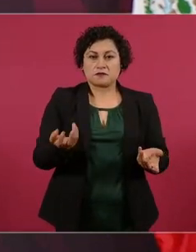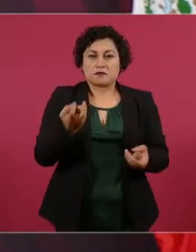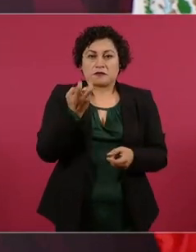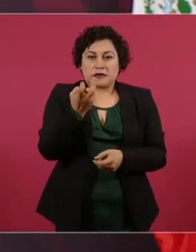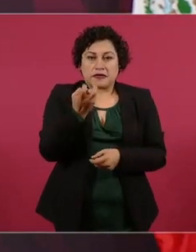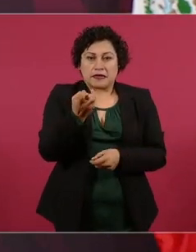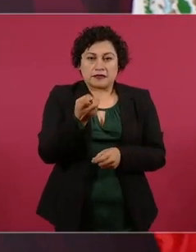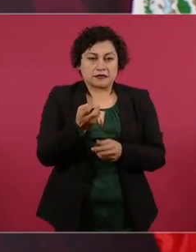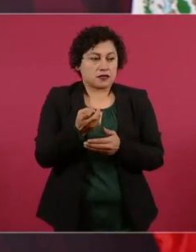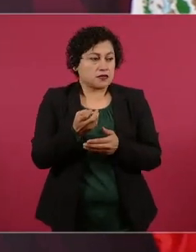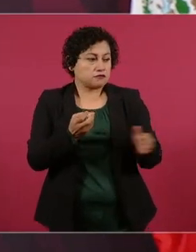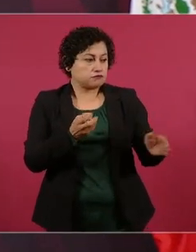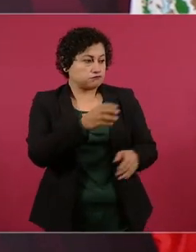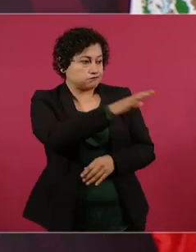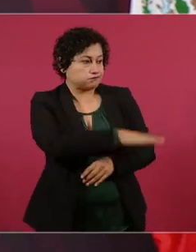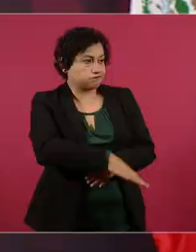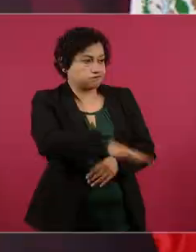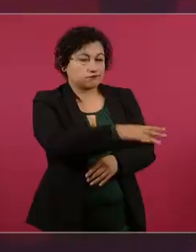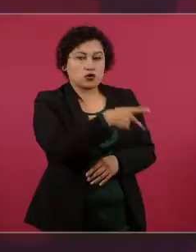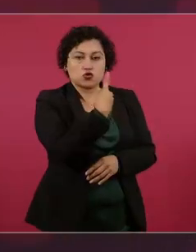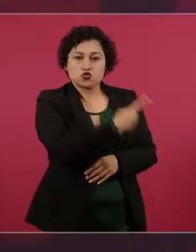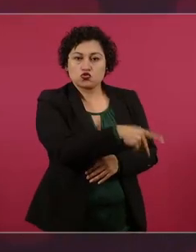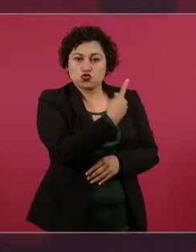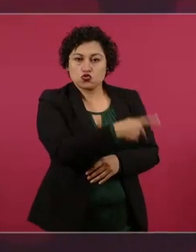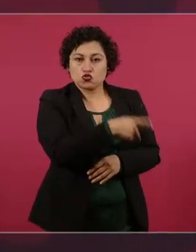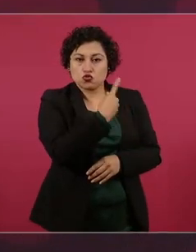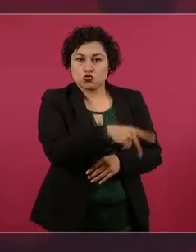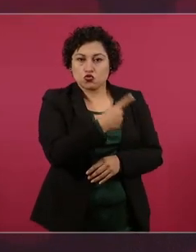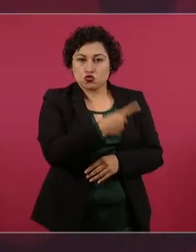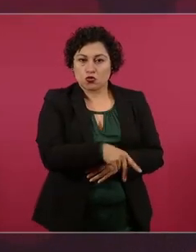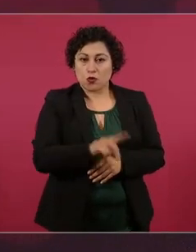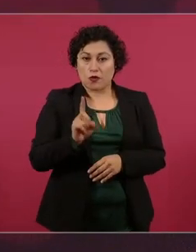de la derecha, de los conservadores.